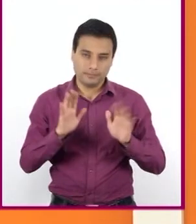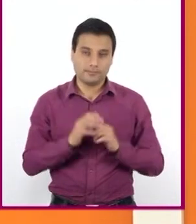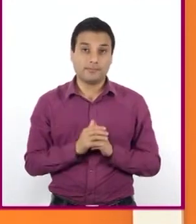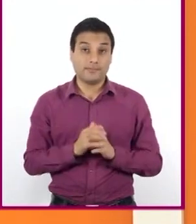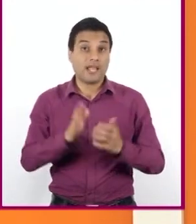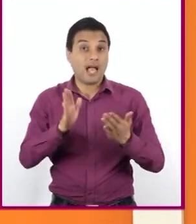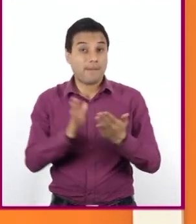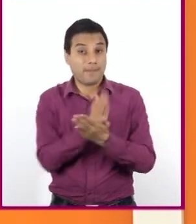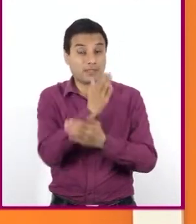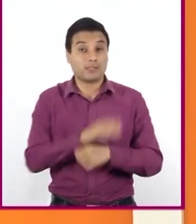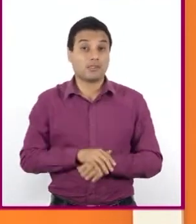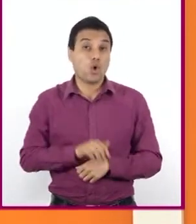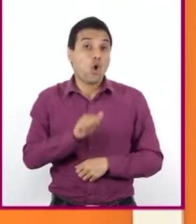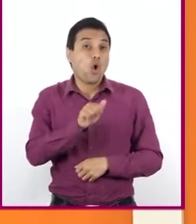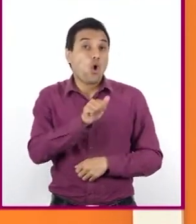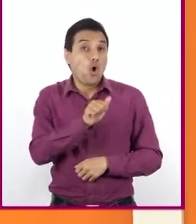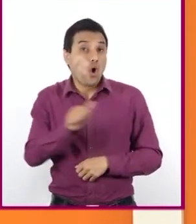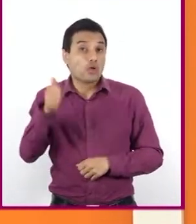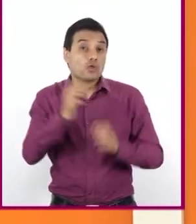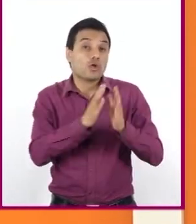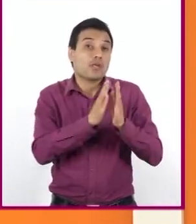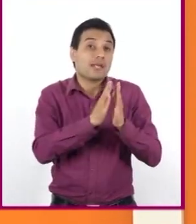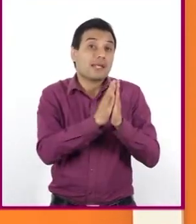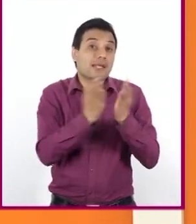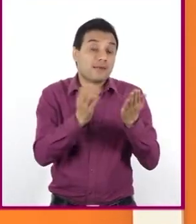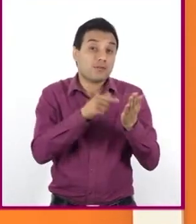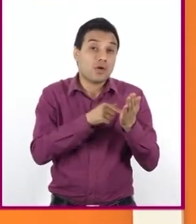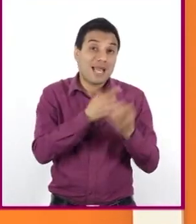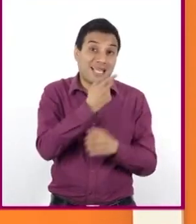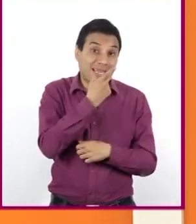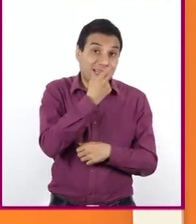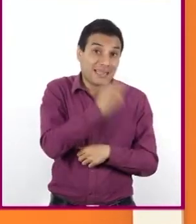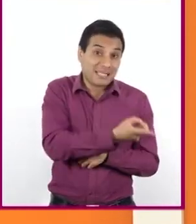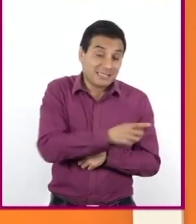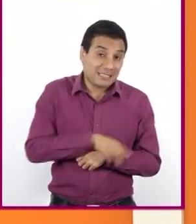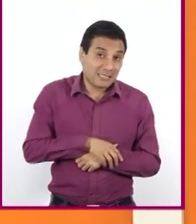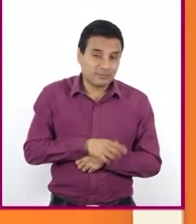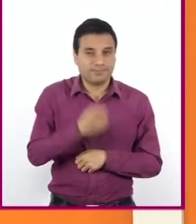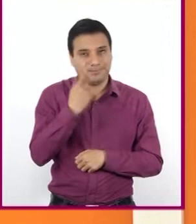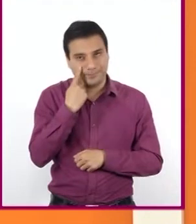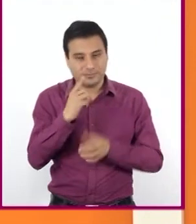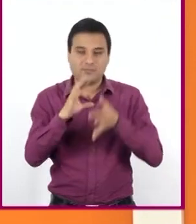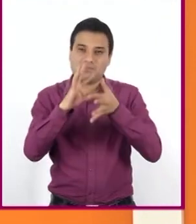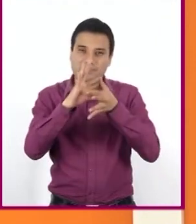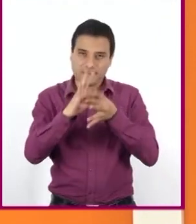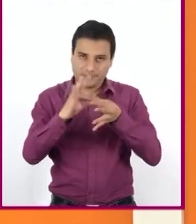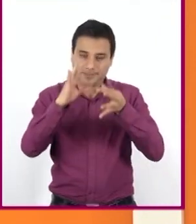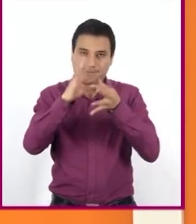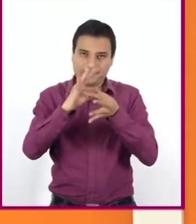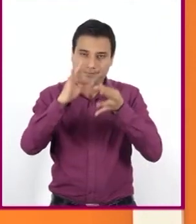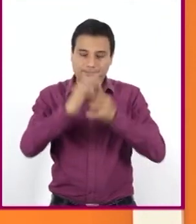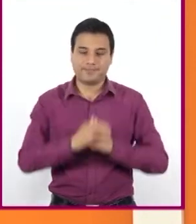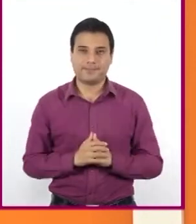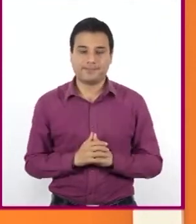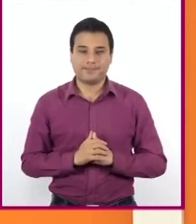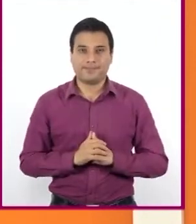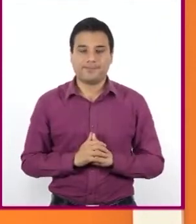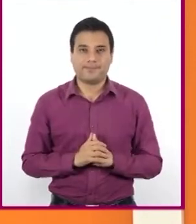fuente, título de la fuente, dice lo siguiente, cita la información de la